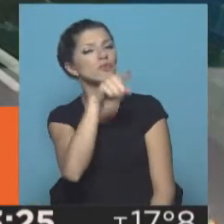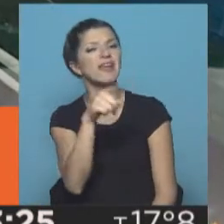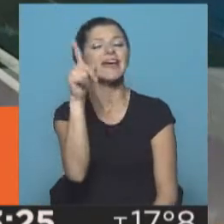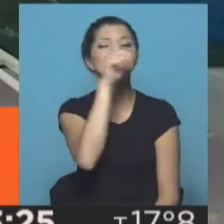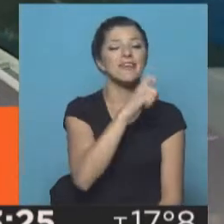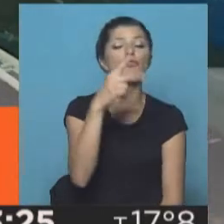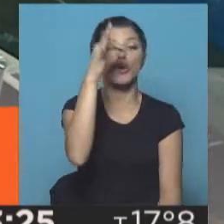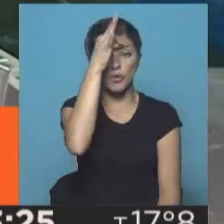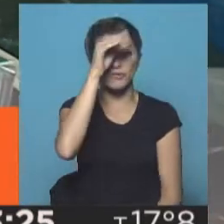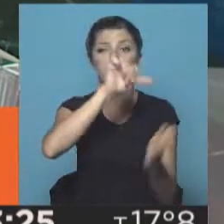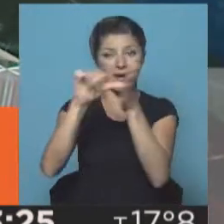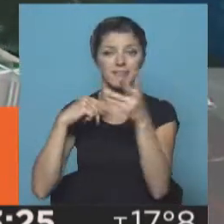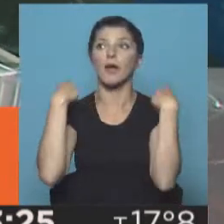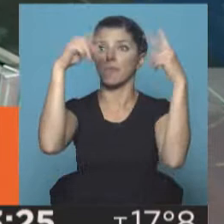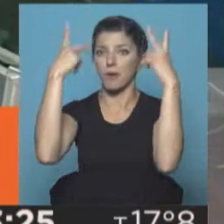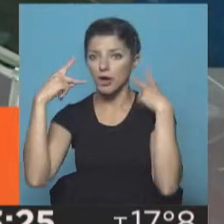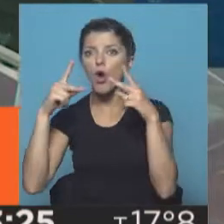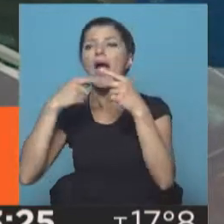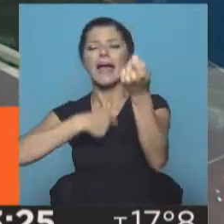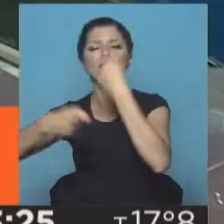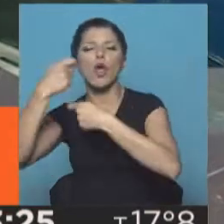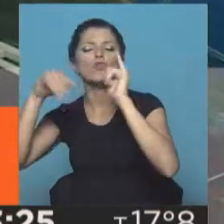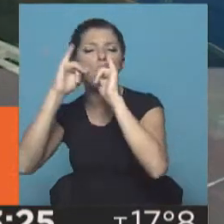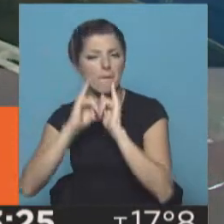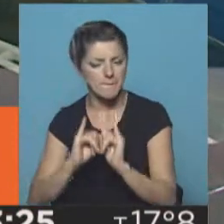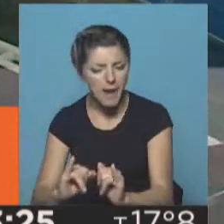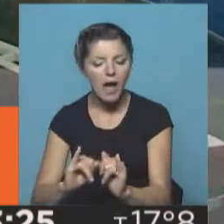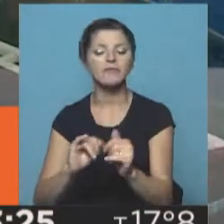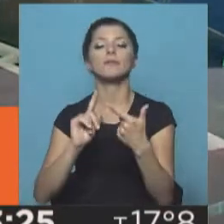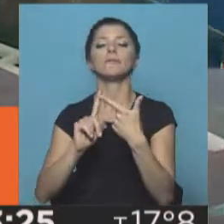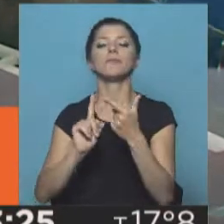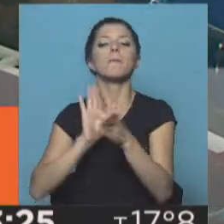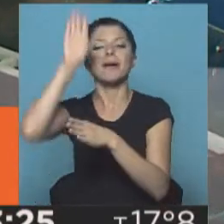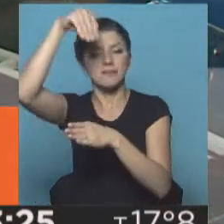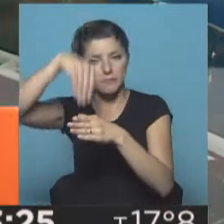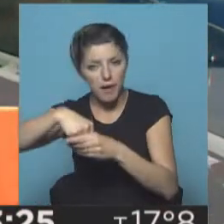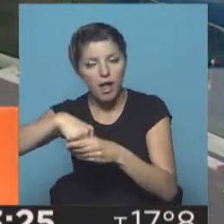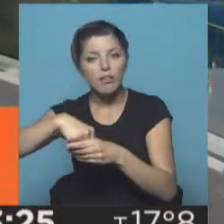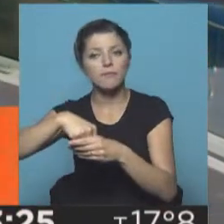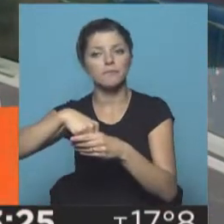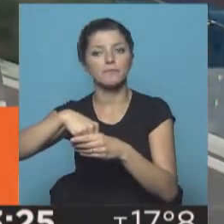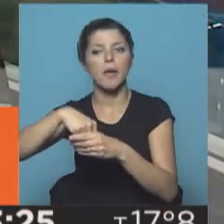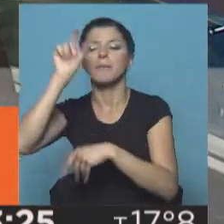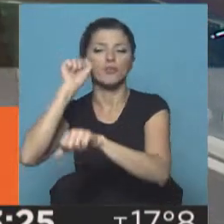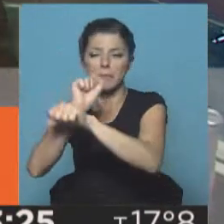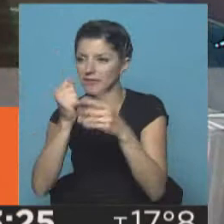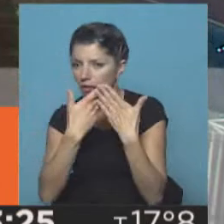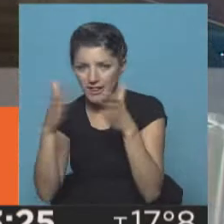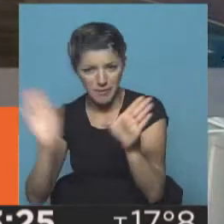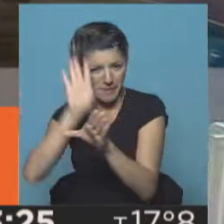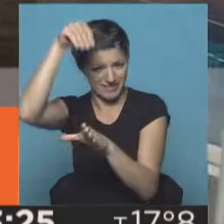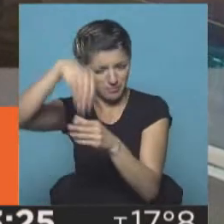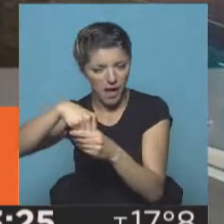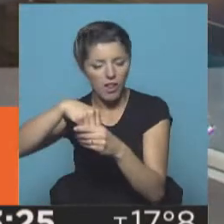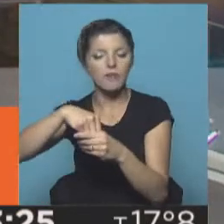países viajados, que ha negociado la paz, que ha participado en la liberación de presos, que ha